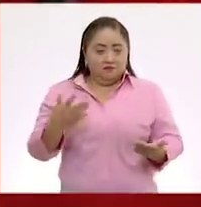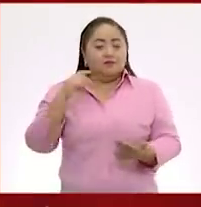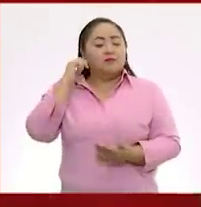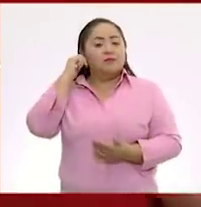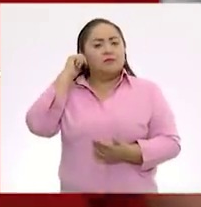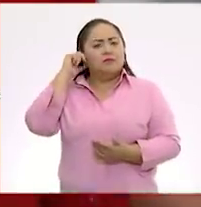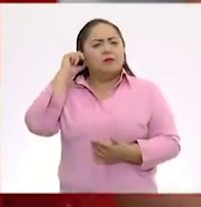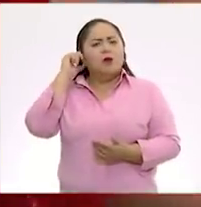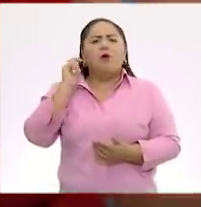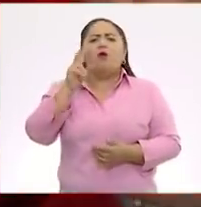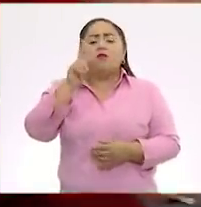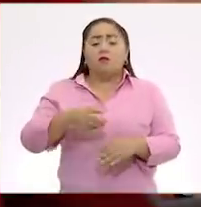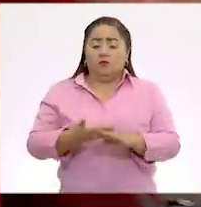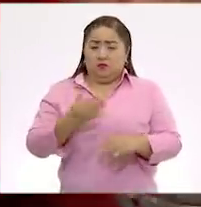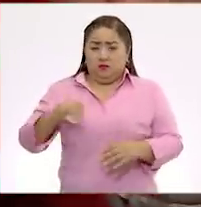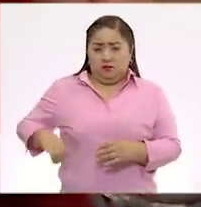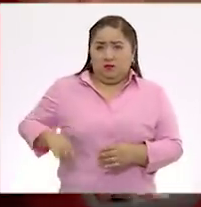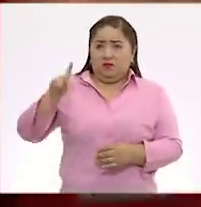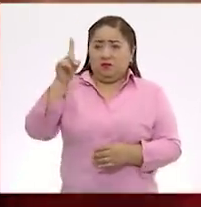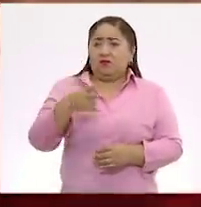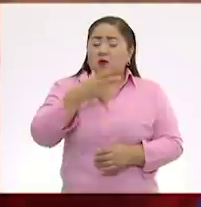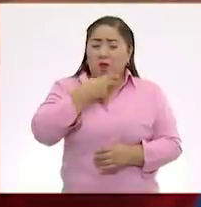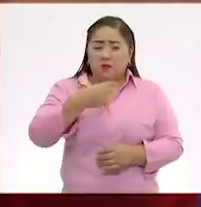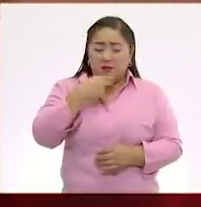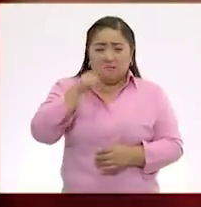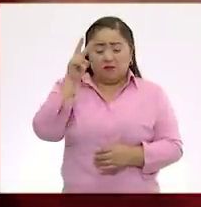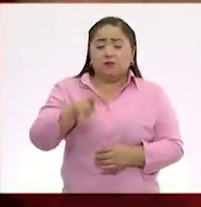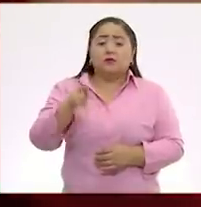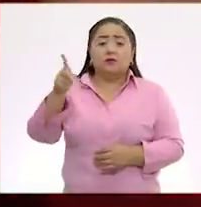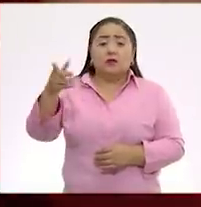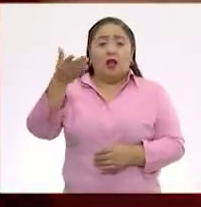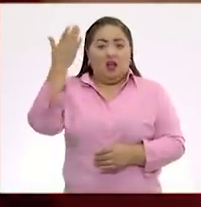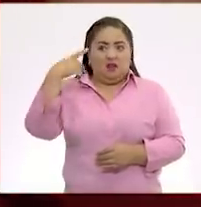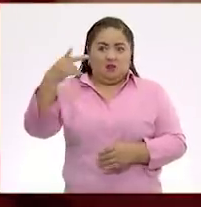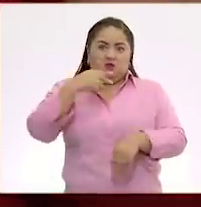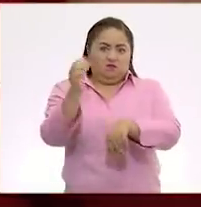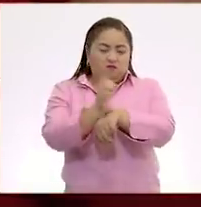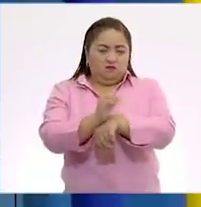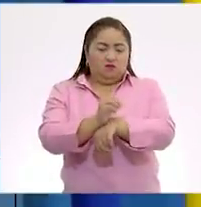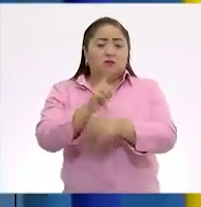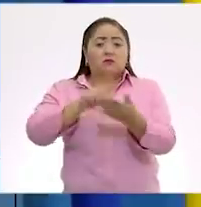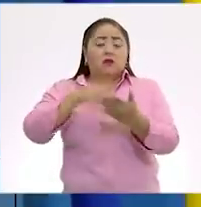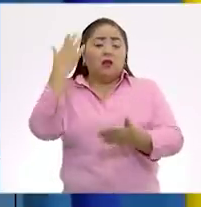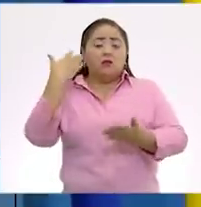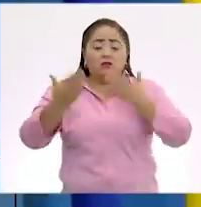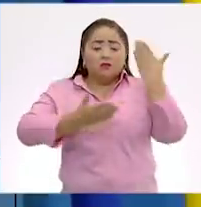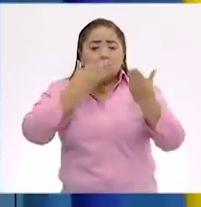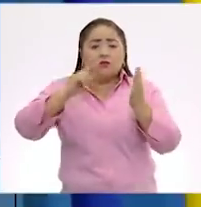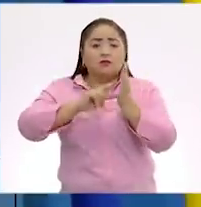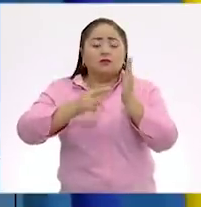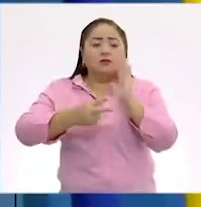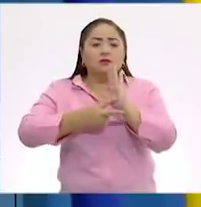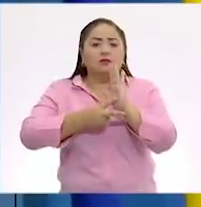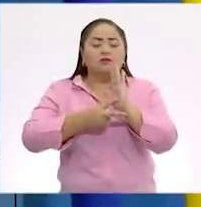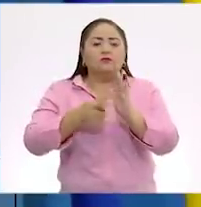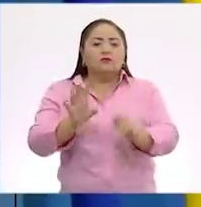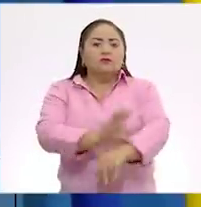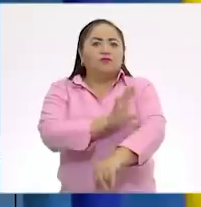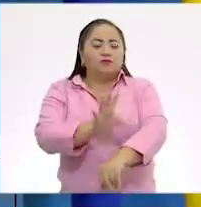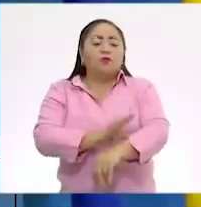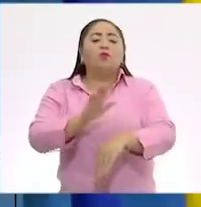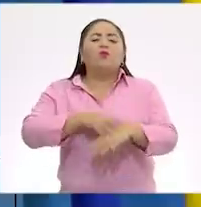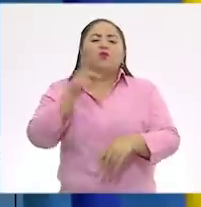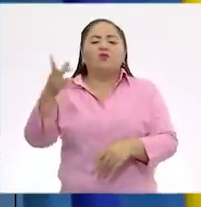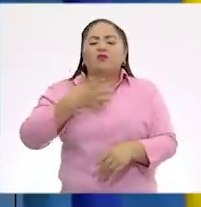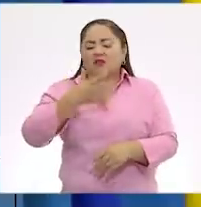justamente casi... algo muy interesante de Alexander Calder era que él, además de ser artista, antes estudió ingeniería mecánica. Entonces, por eso tenía